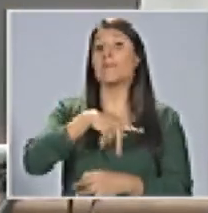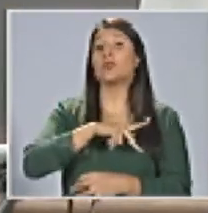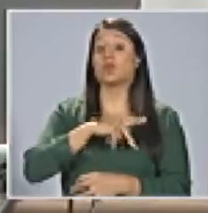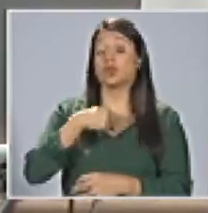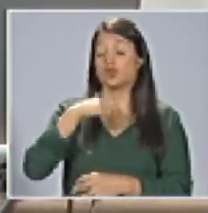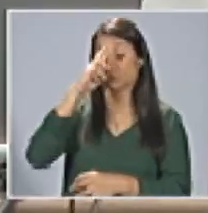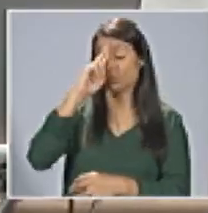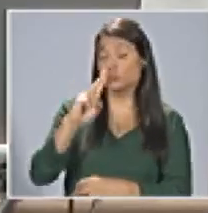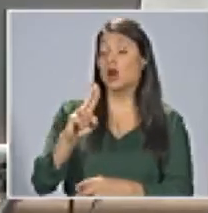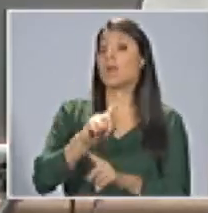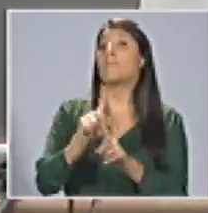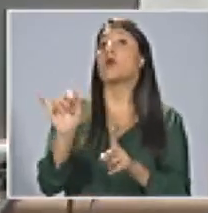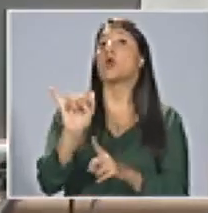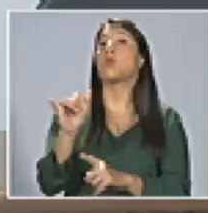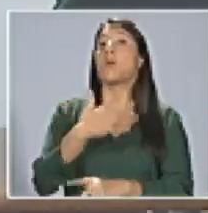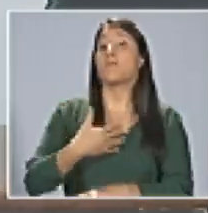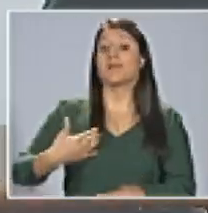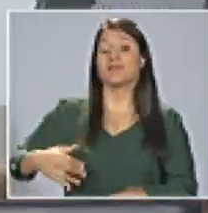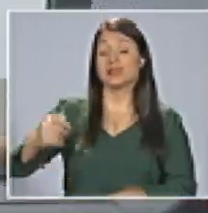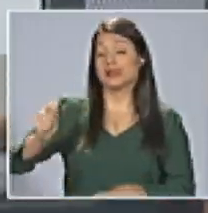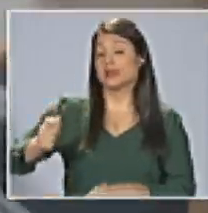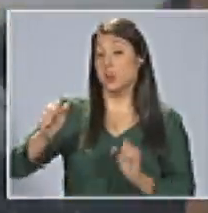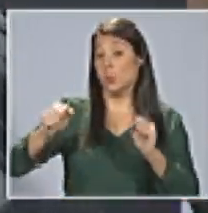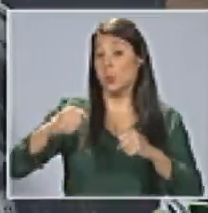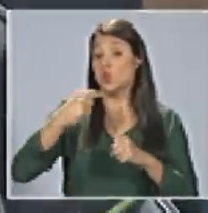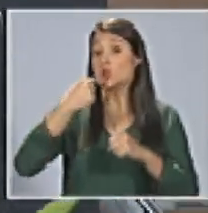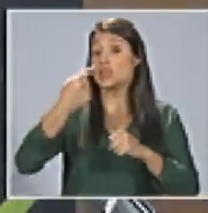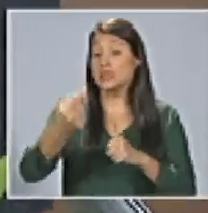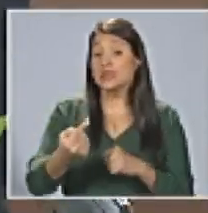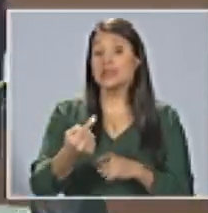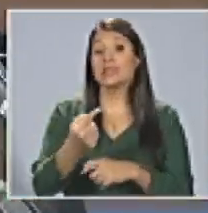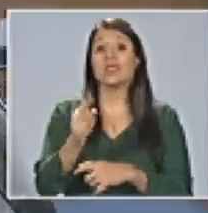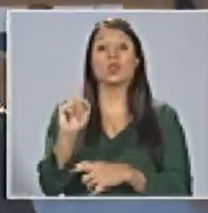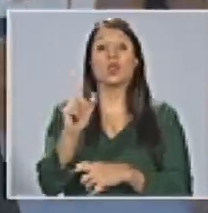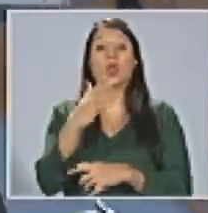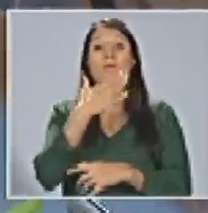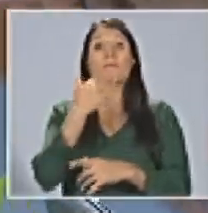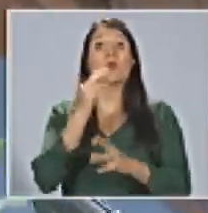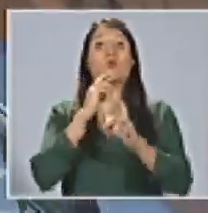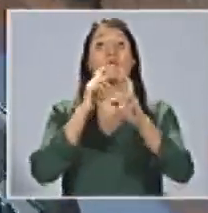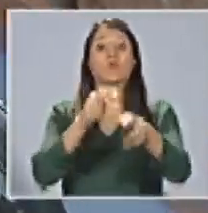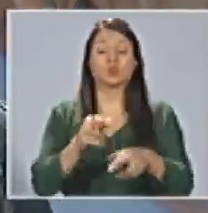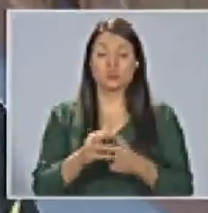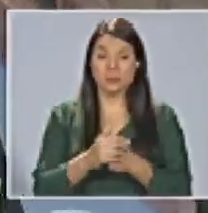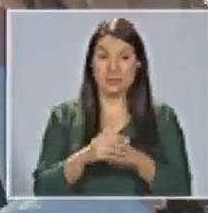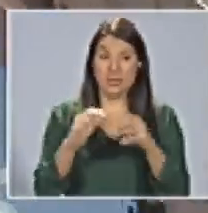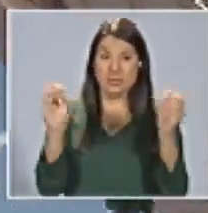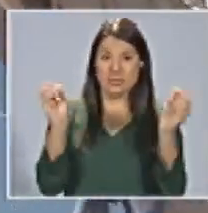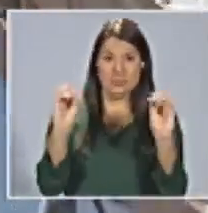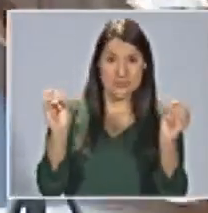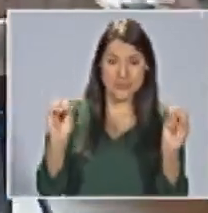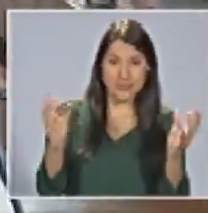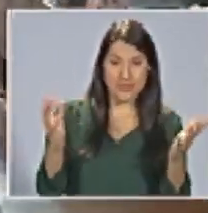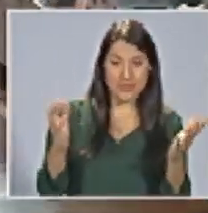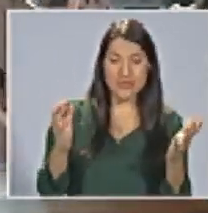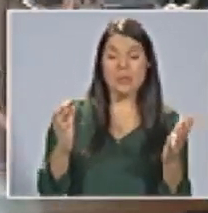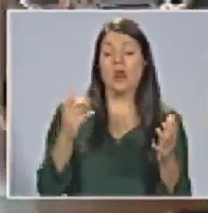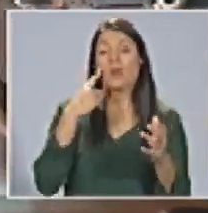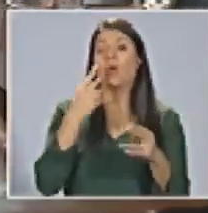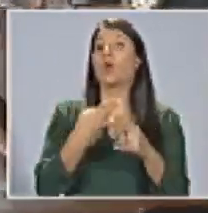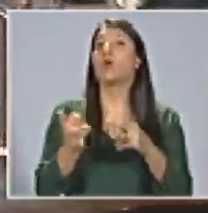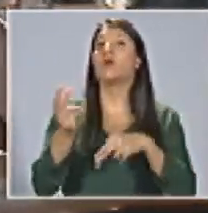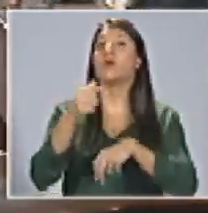como presidente de la Corte uno sí le podría decir que no fue la mejor salida, ni temporalmente, es